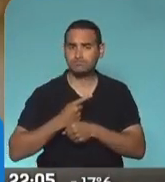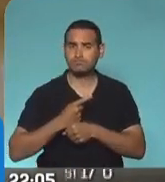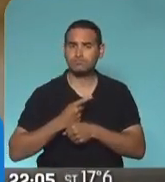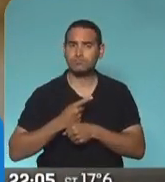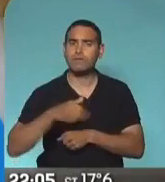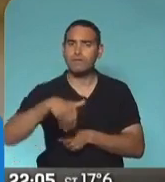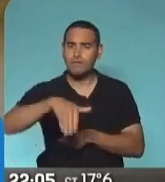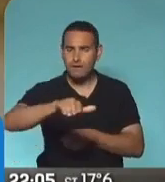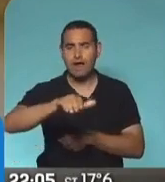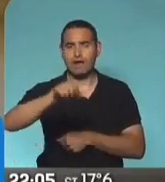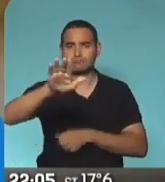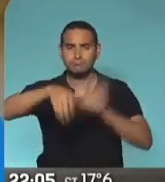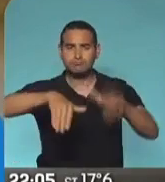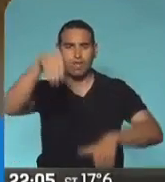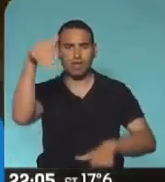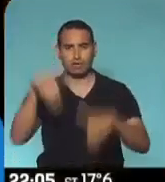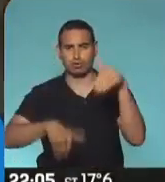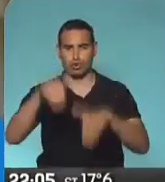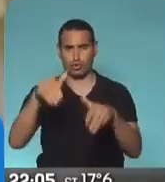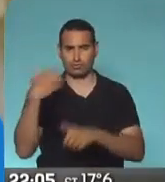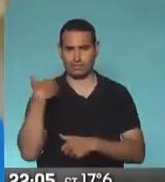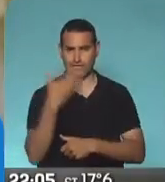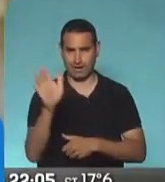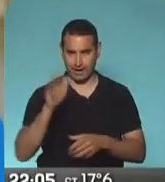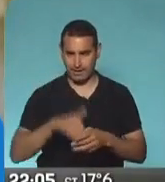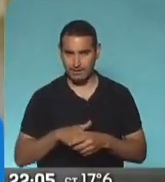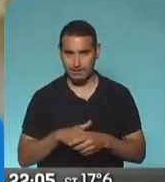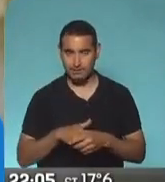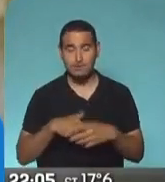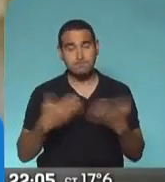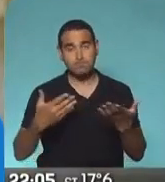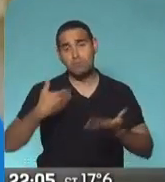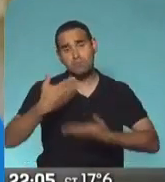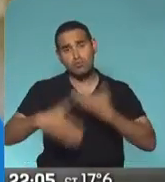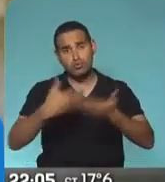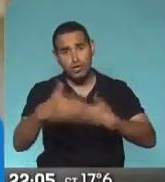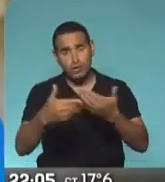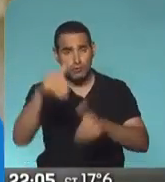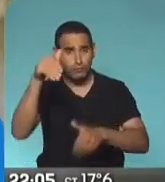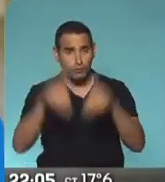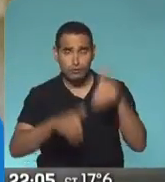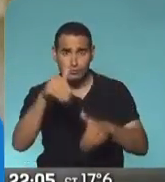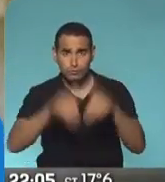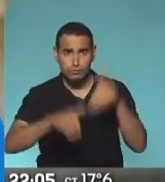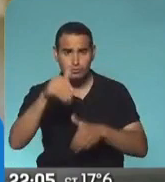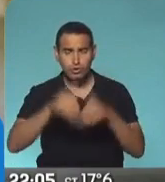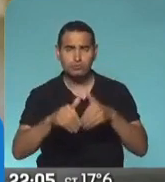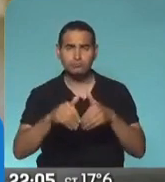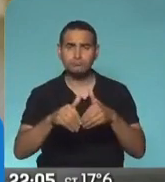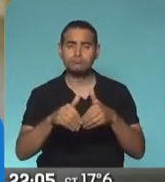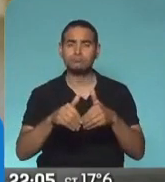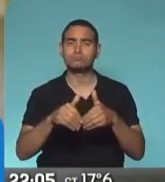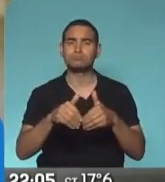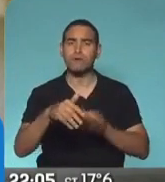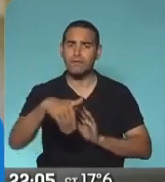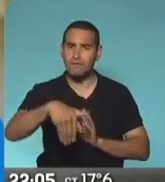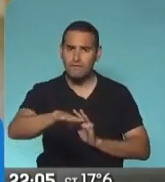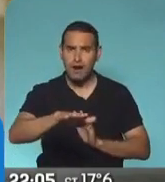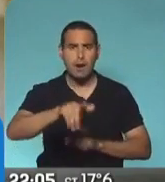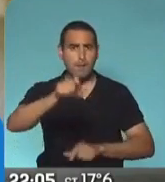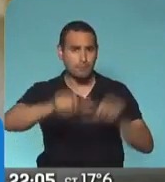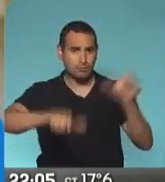a convocar a elecciones generales, un proceso electoral que garantice a todos